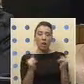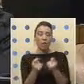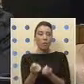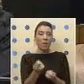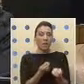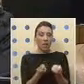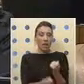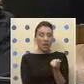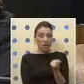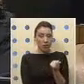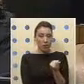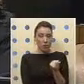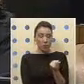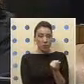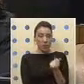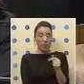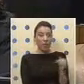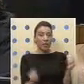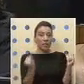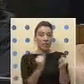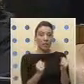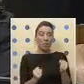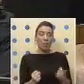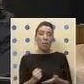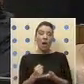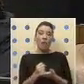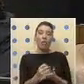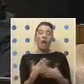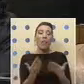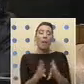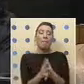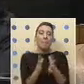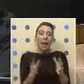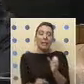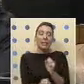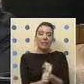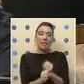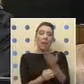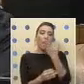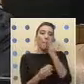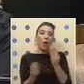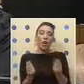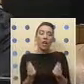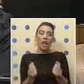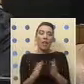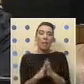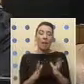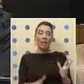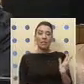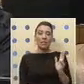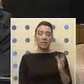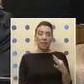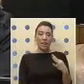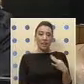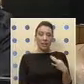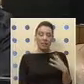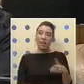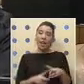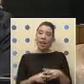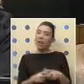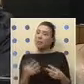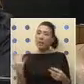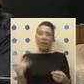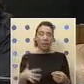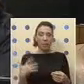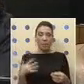economía, porque solo así podremos contribuir a otorgar más trabajo, pero de mejor calidad y más decente. Es una herramienta